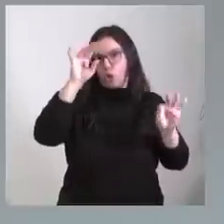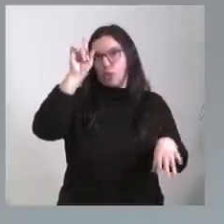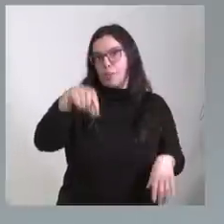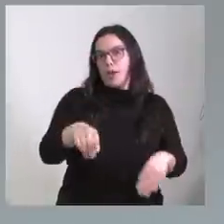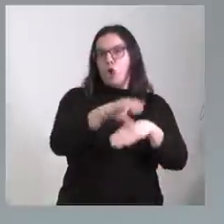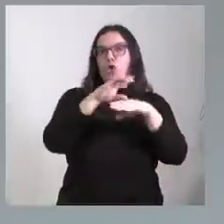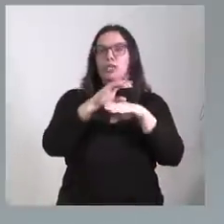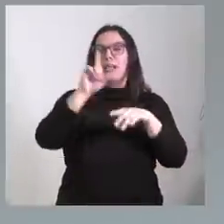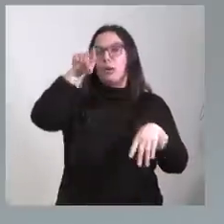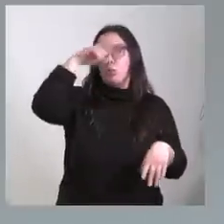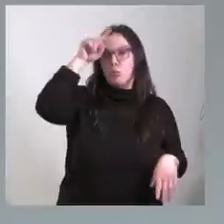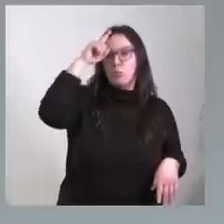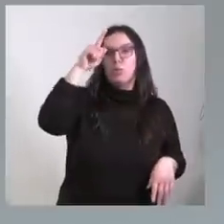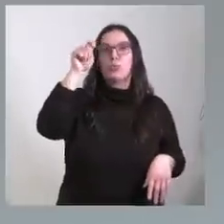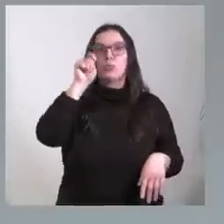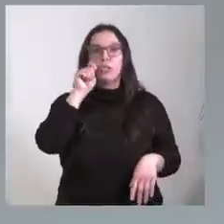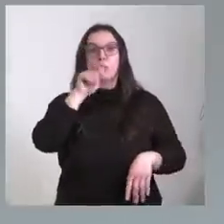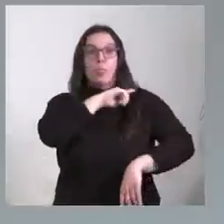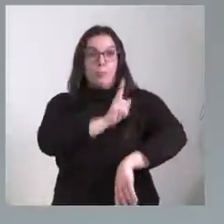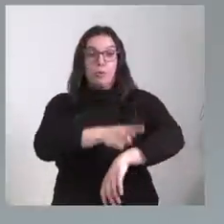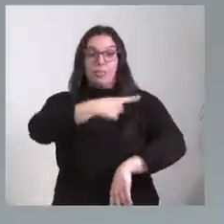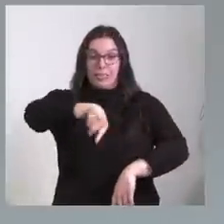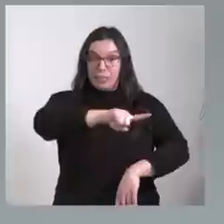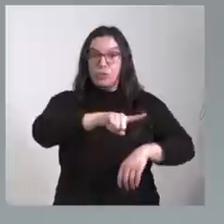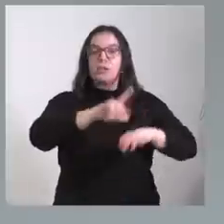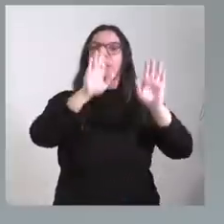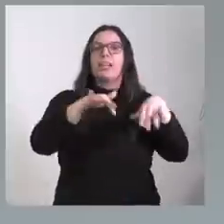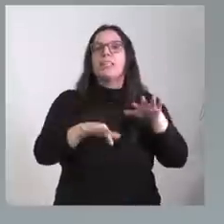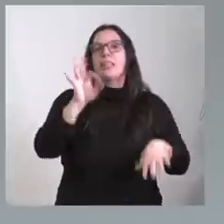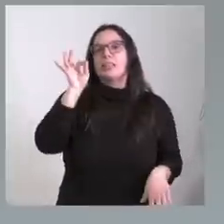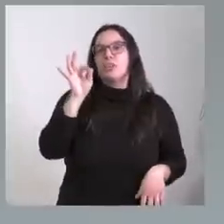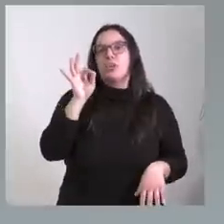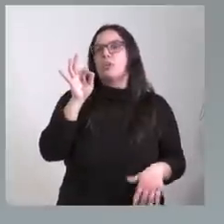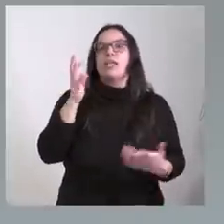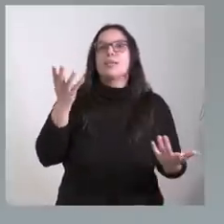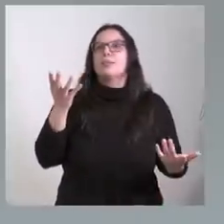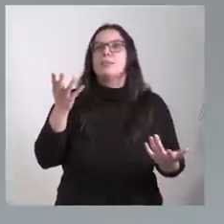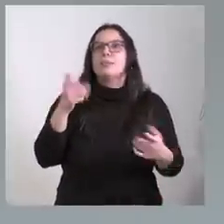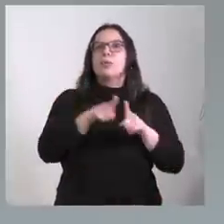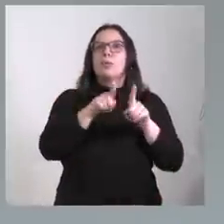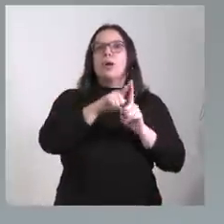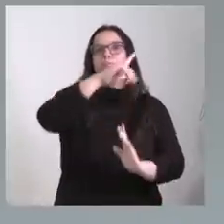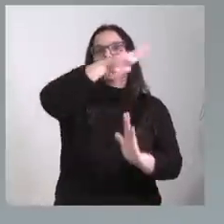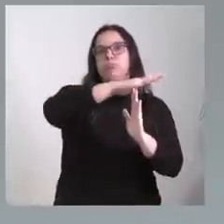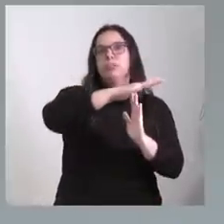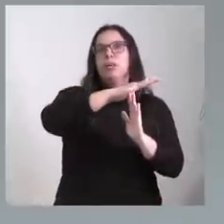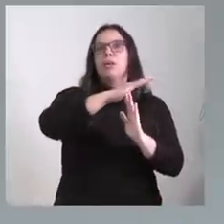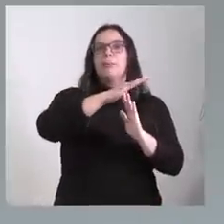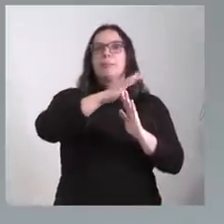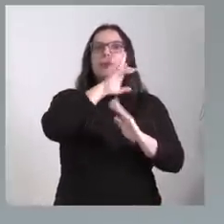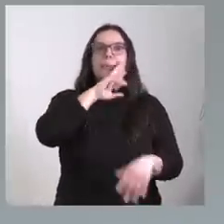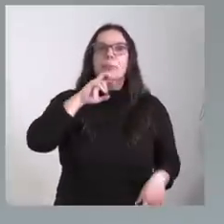consejería de cultura turismo y deportes se decidió finalmente que no procedía la incubación de este